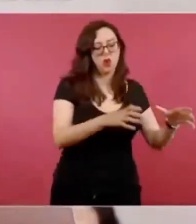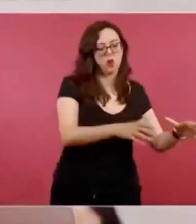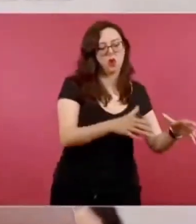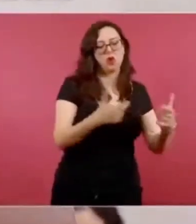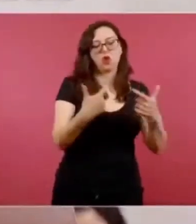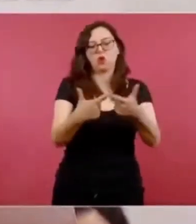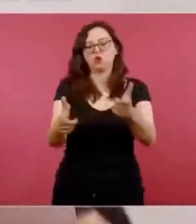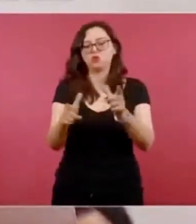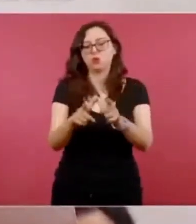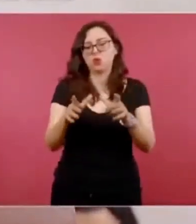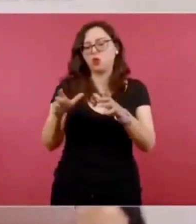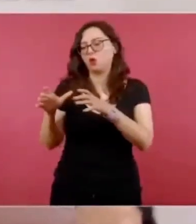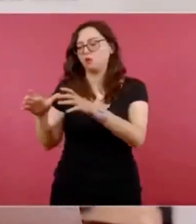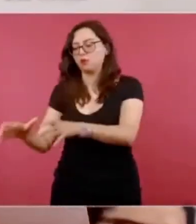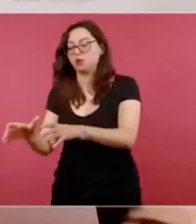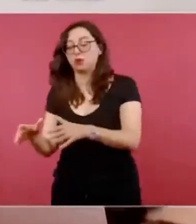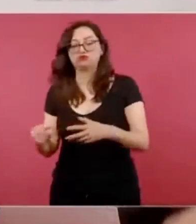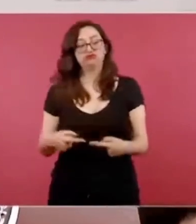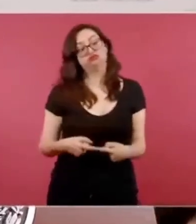Y terminaron